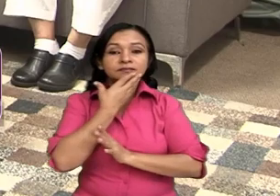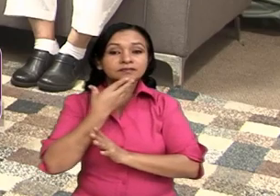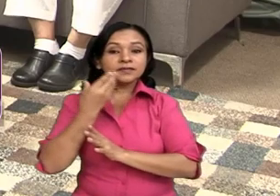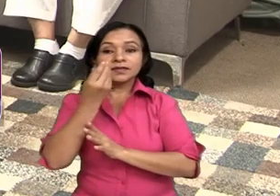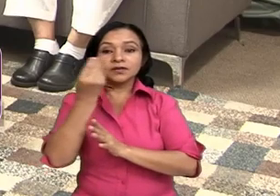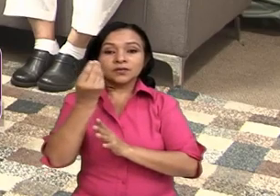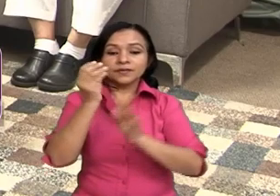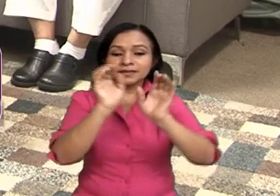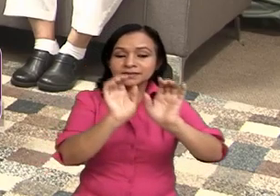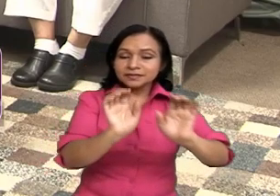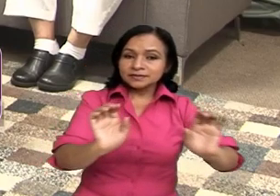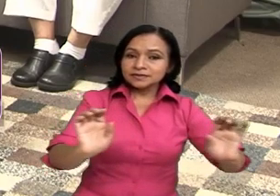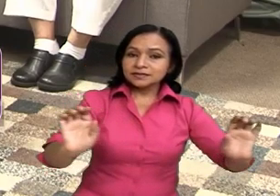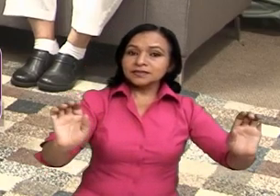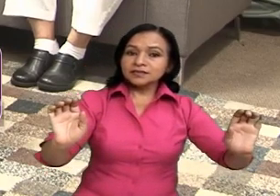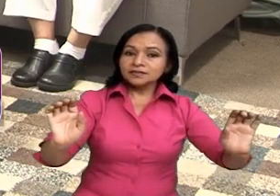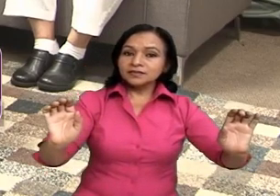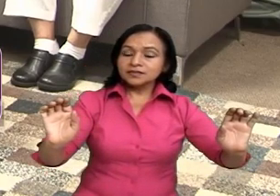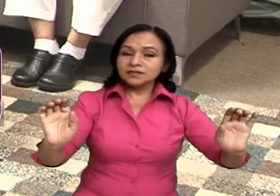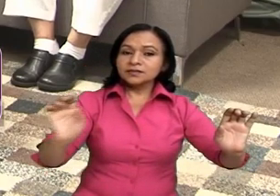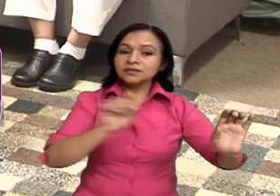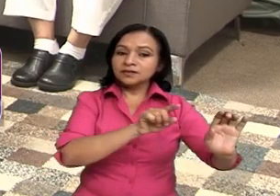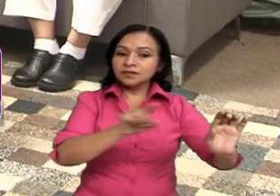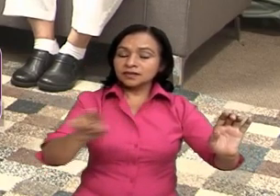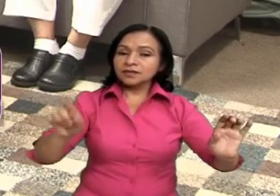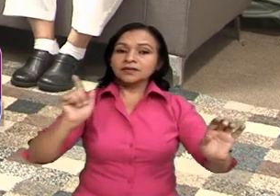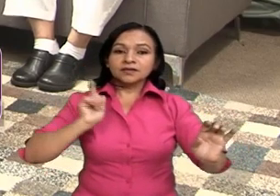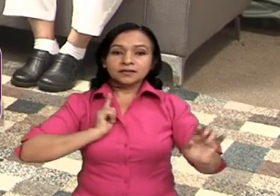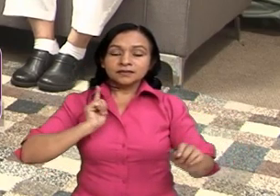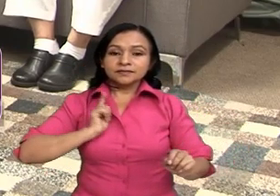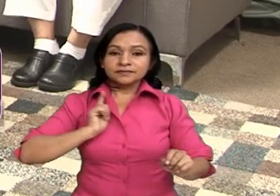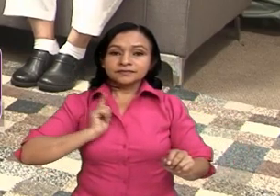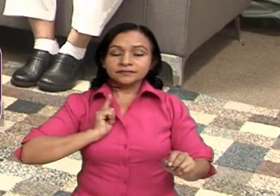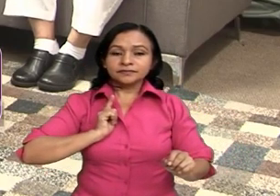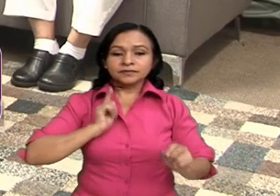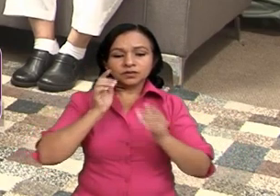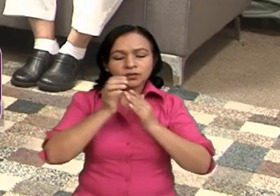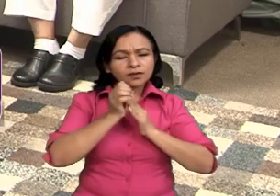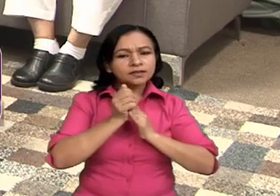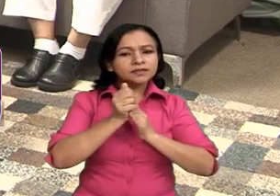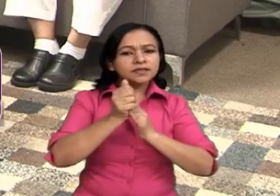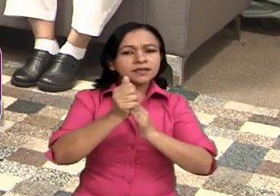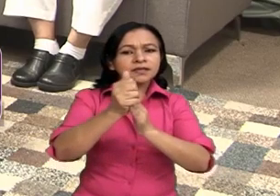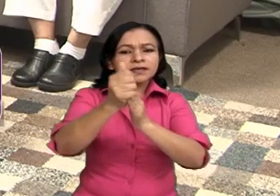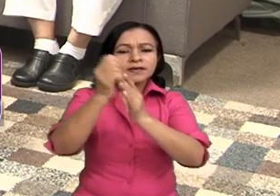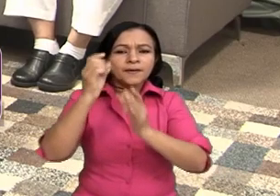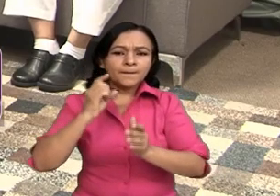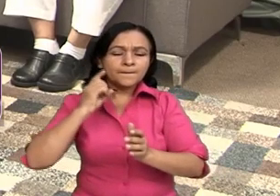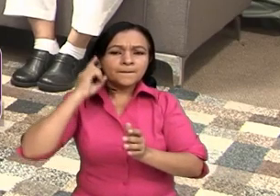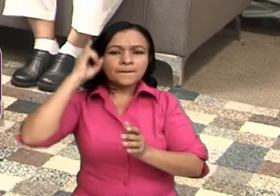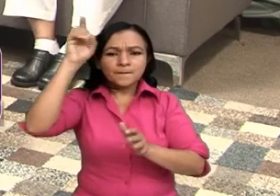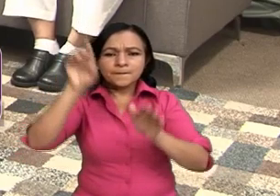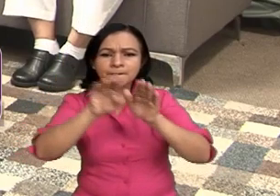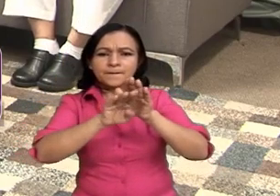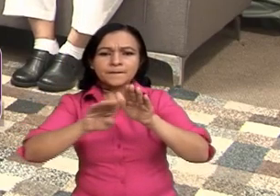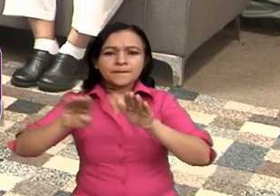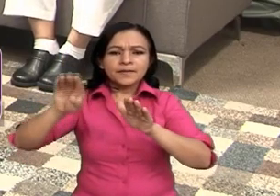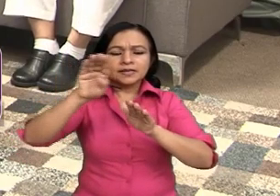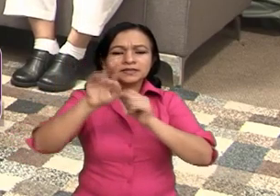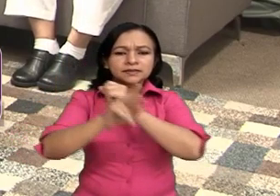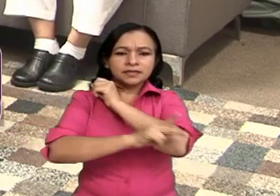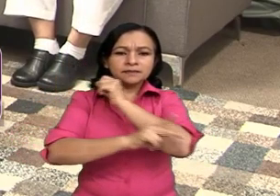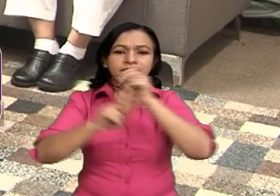nuestros niños, sean, digamos, los punteros para desarrollar más adelante este país